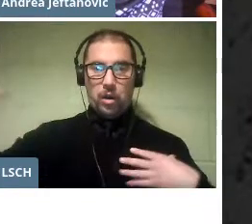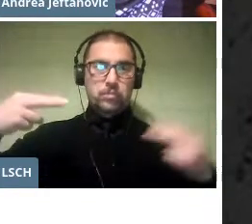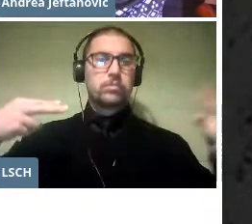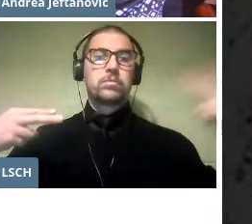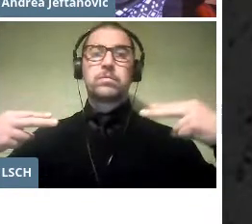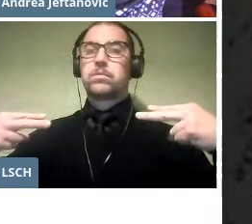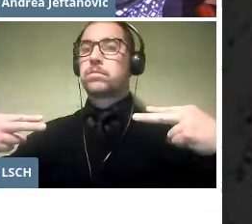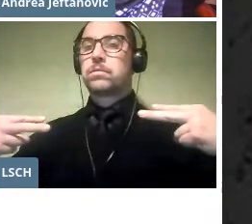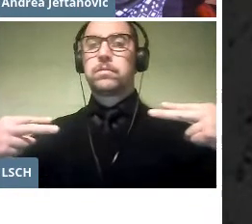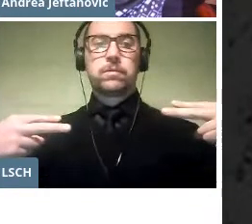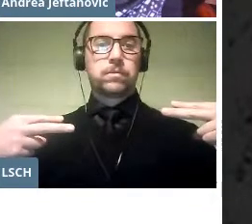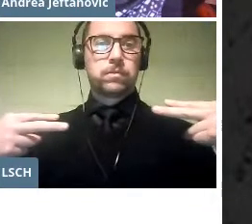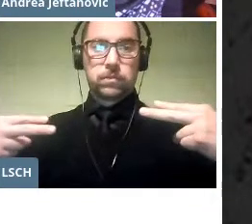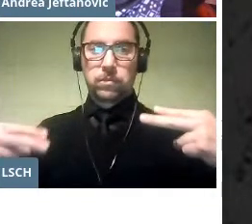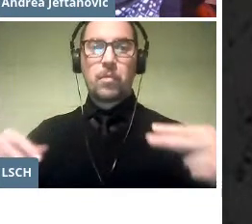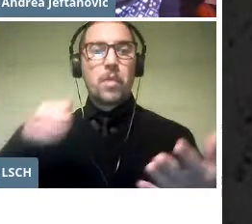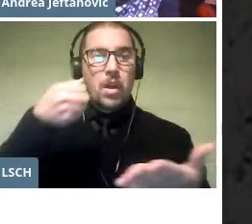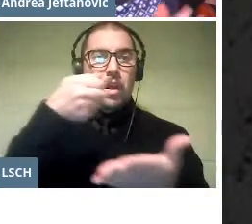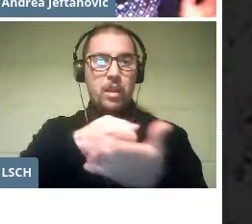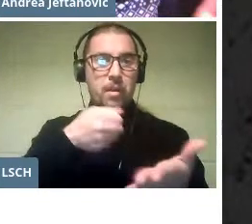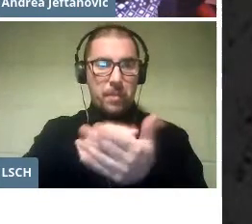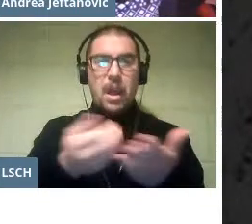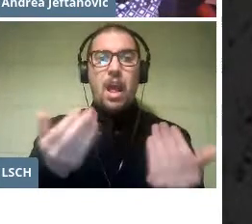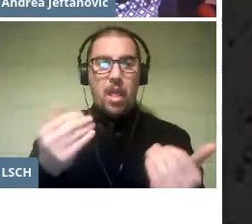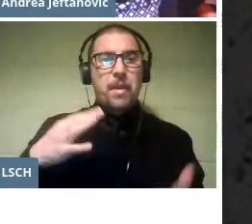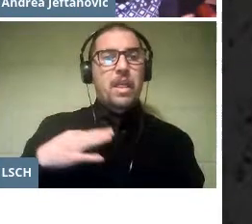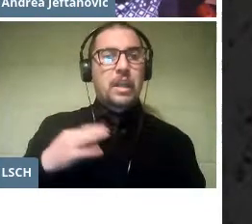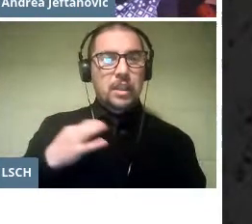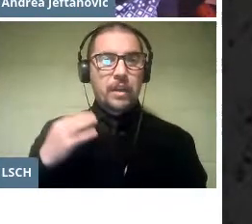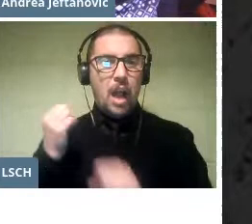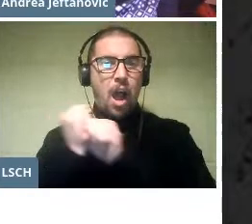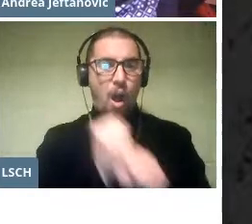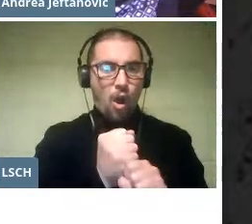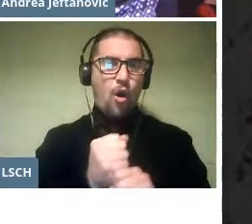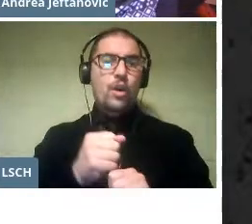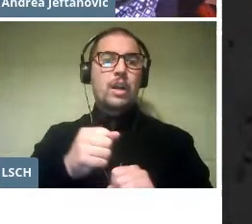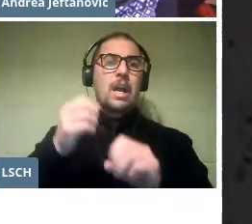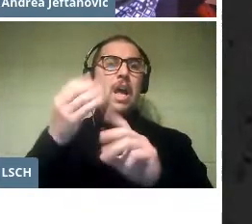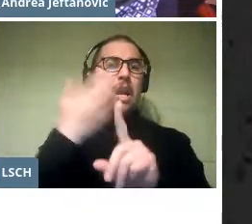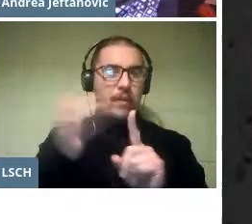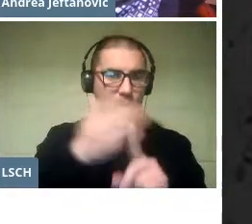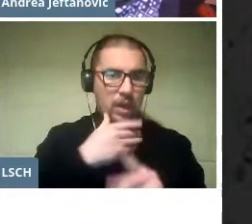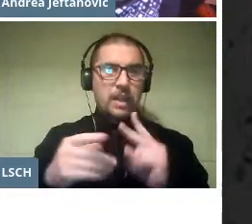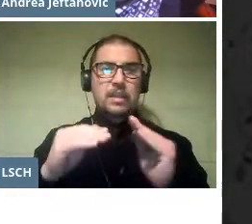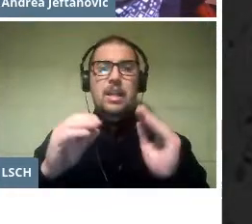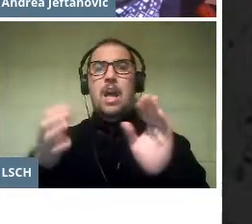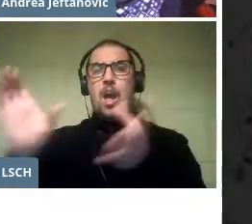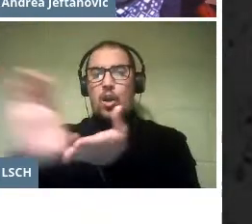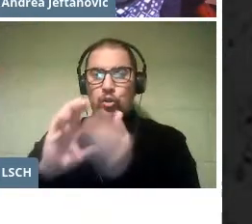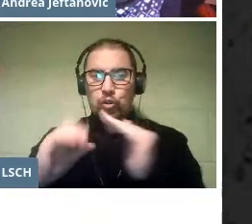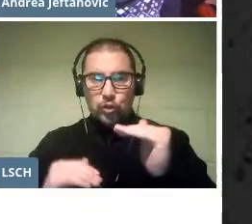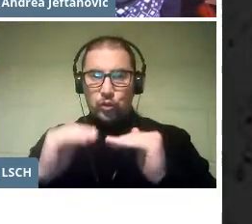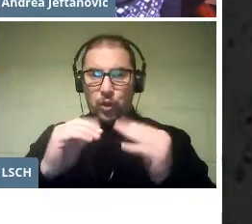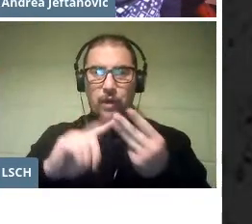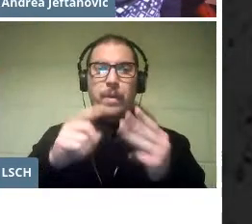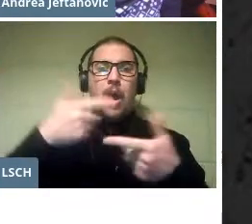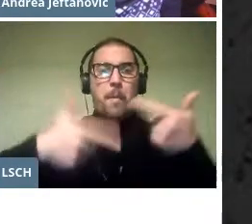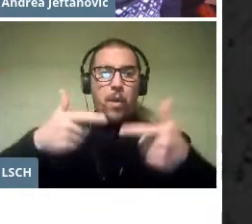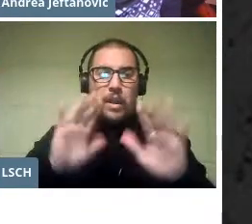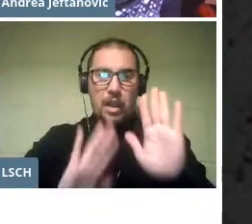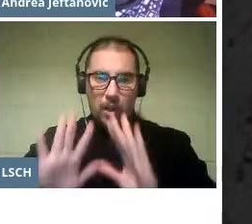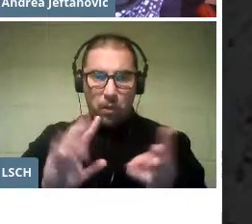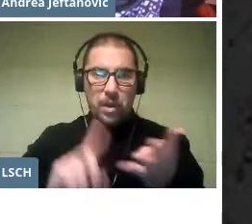intencionalidad de inscribir su propia demanda cívica, ya sea contra la violencia, el acoso, la igualdad salarial, la política de los cuidados,